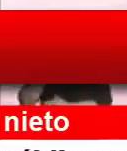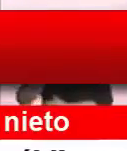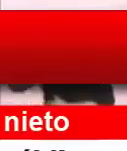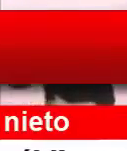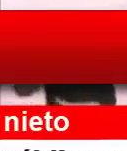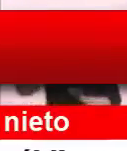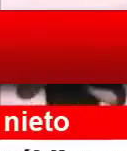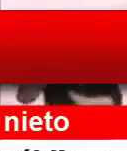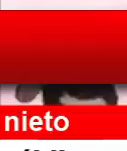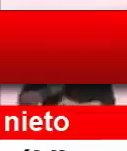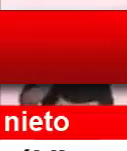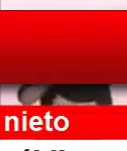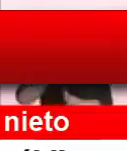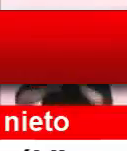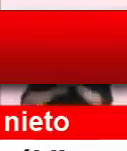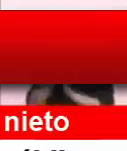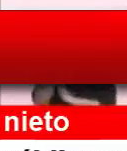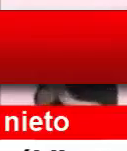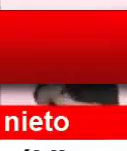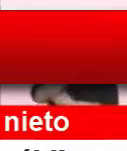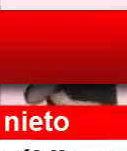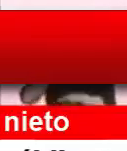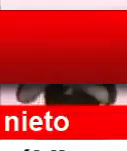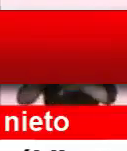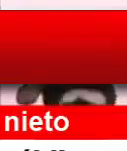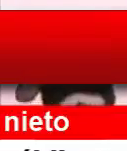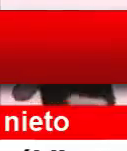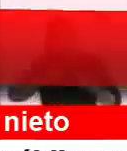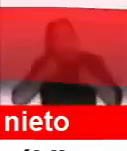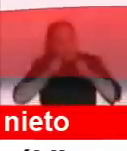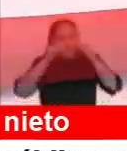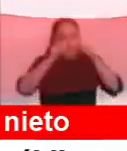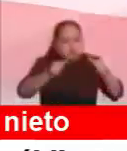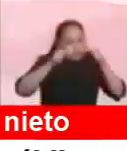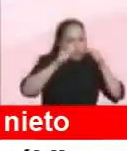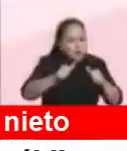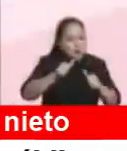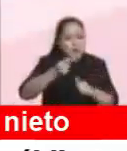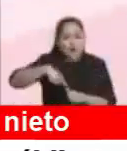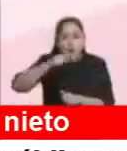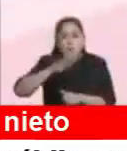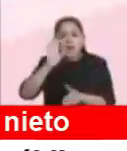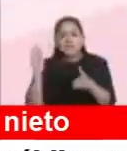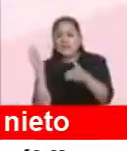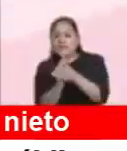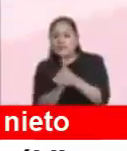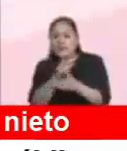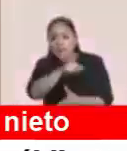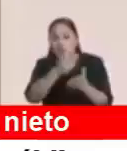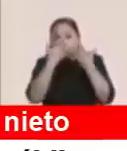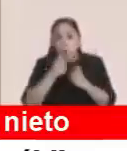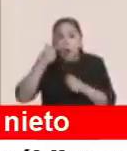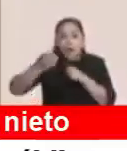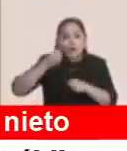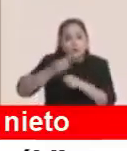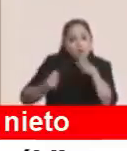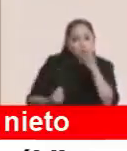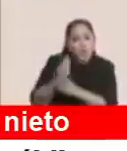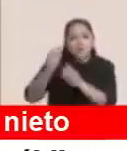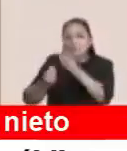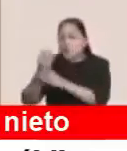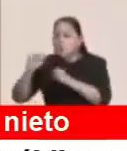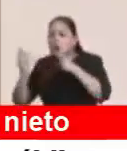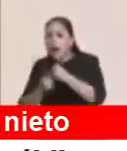es algo que no puedo sufrir más. Lastimosamente, Andrés Manuel, discúlpame por favor, te apoyo